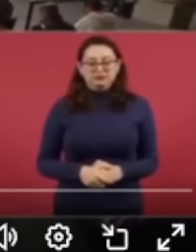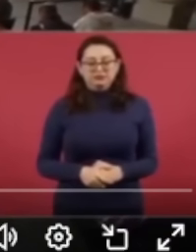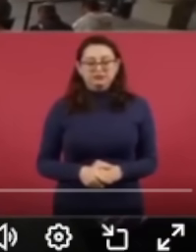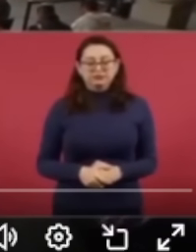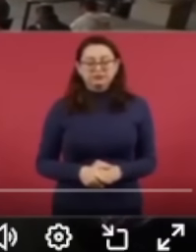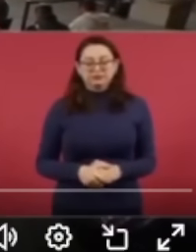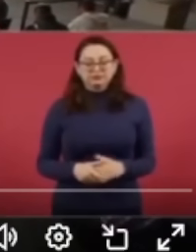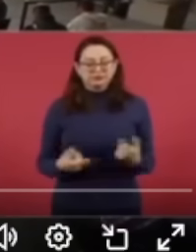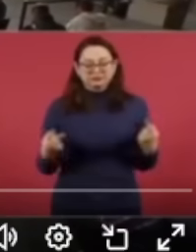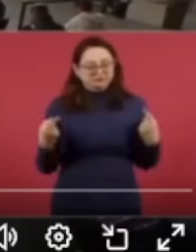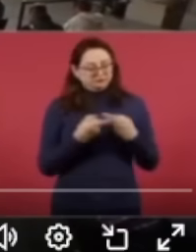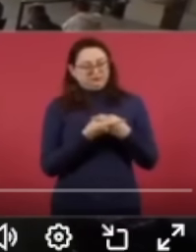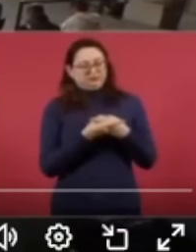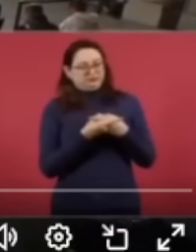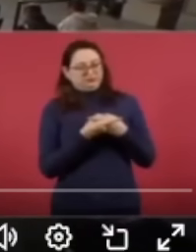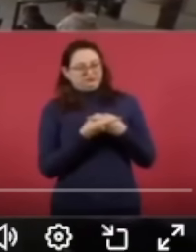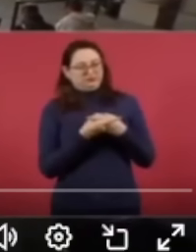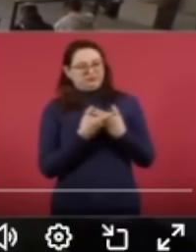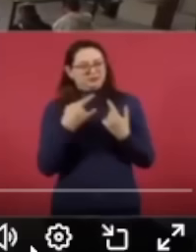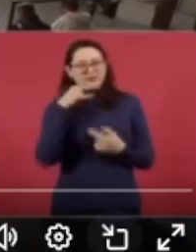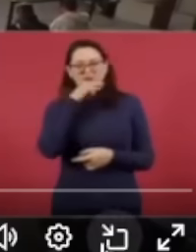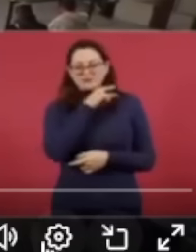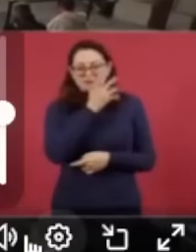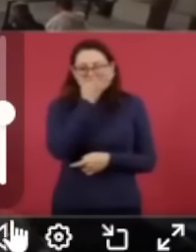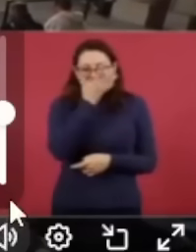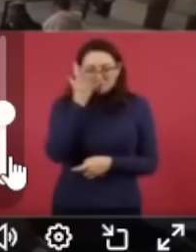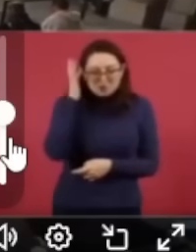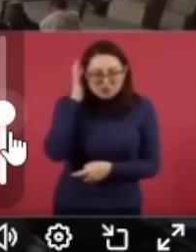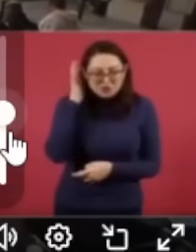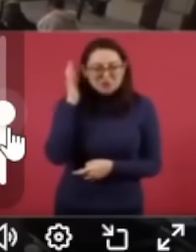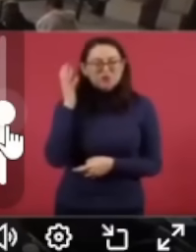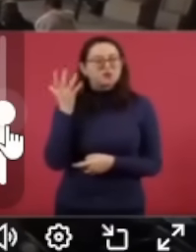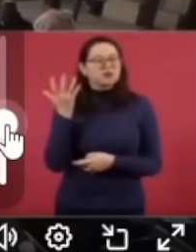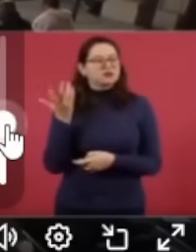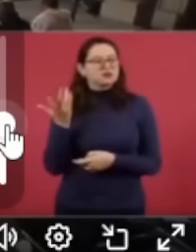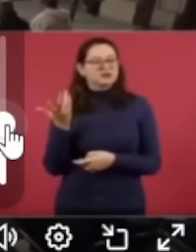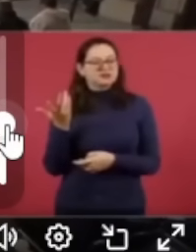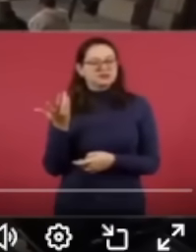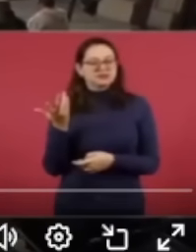es este doble discurso esta doble moral esta